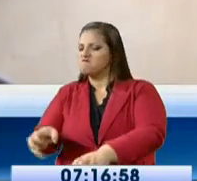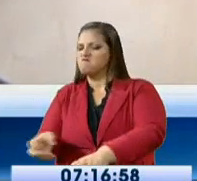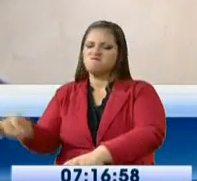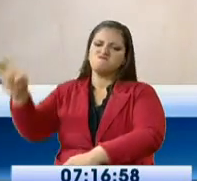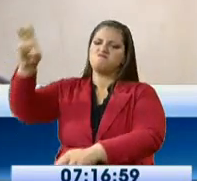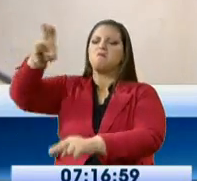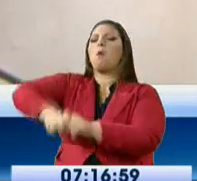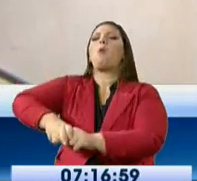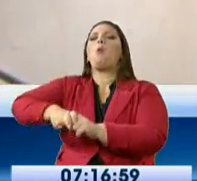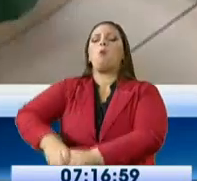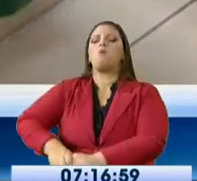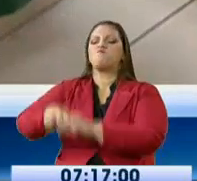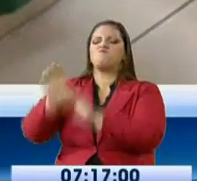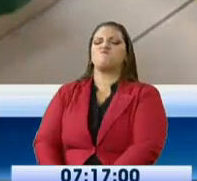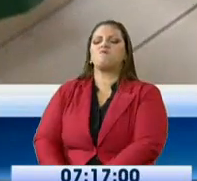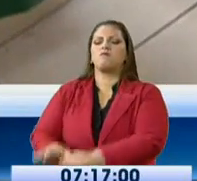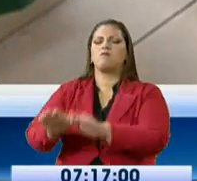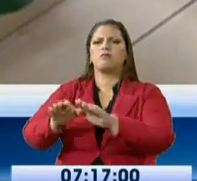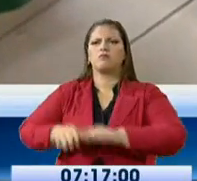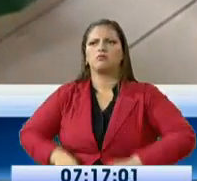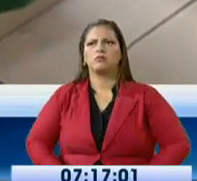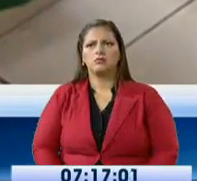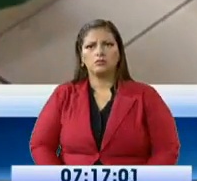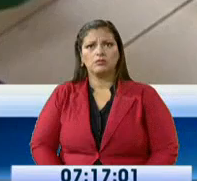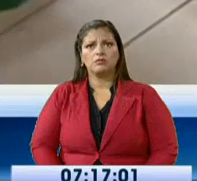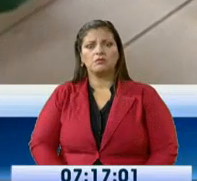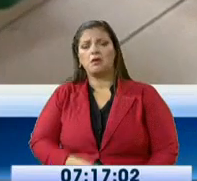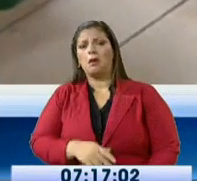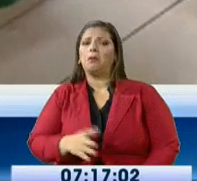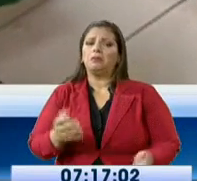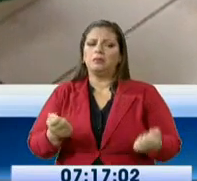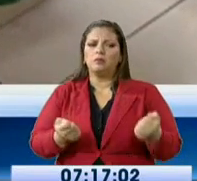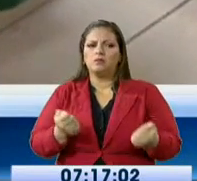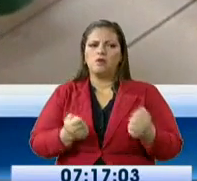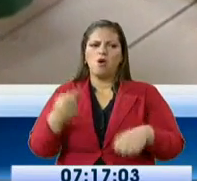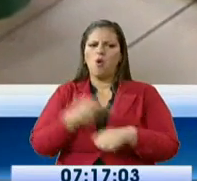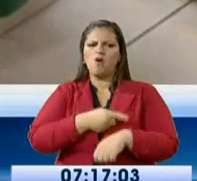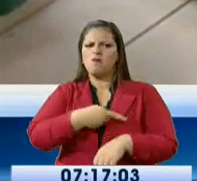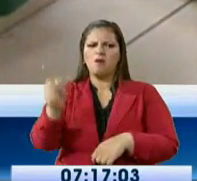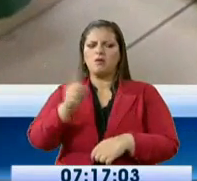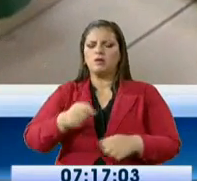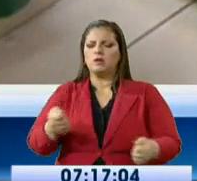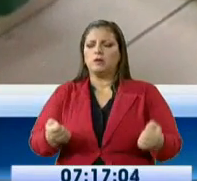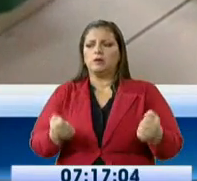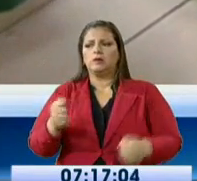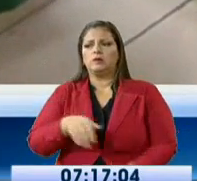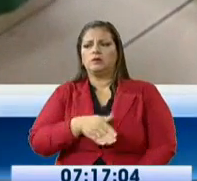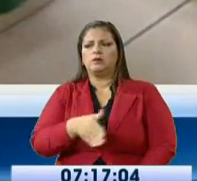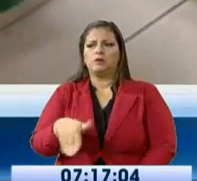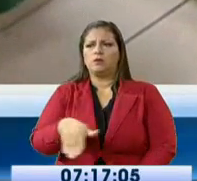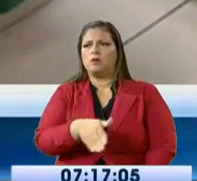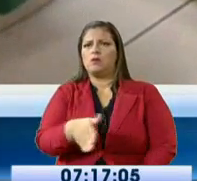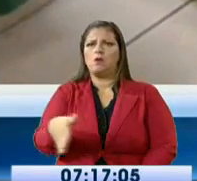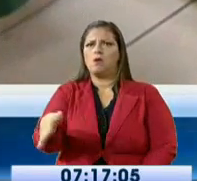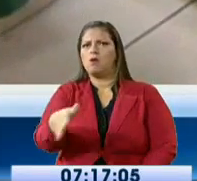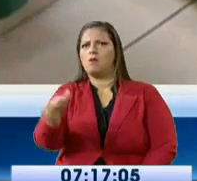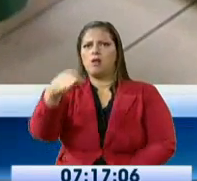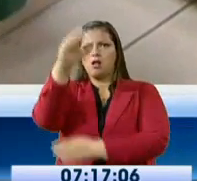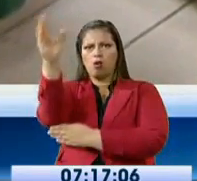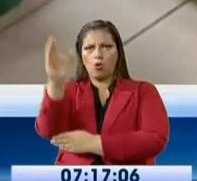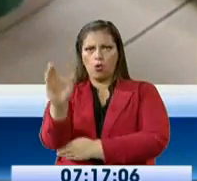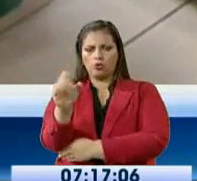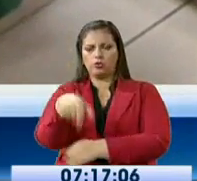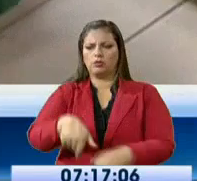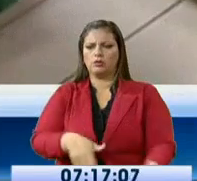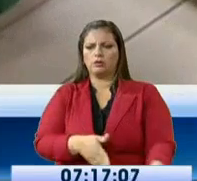de la vía a la costa. Hicimos señales a la Comisión de Tránsito. Ahí se nos acercaron y se reportaron a la policía. Llegó un cuerpo de